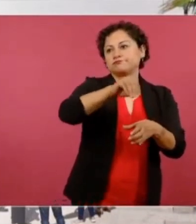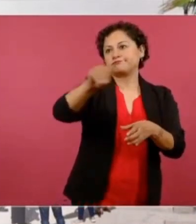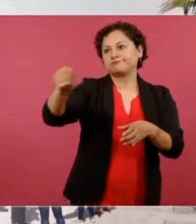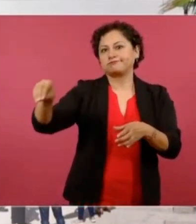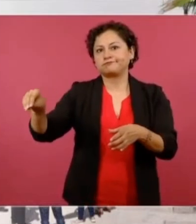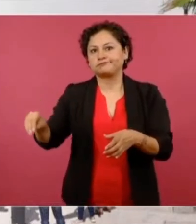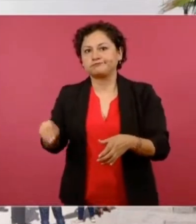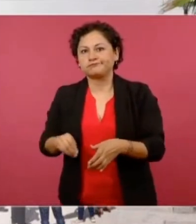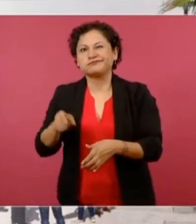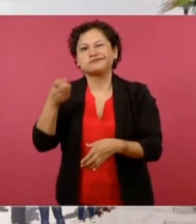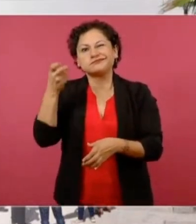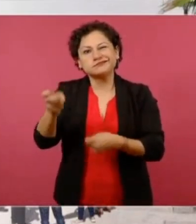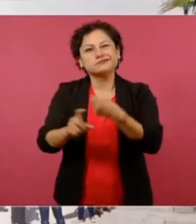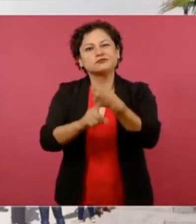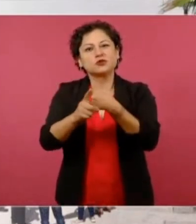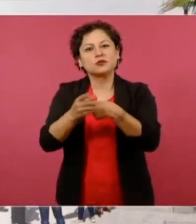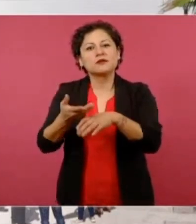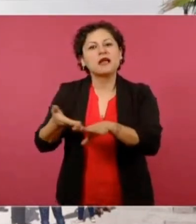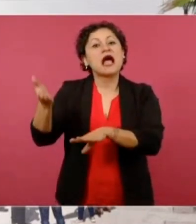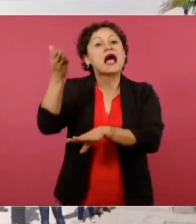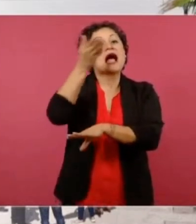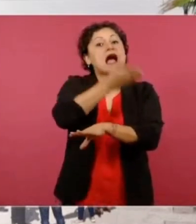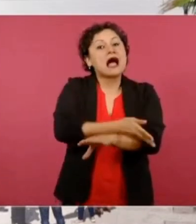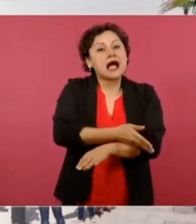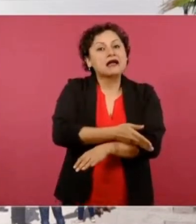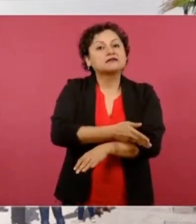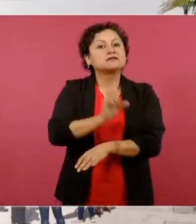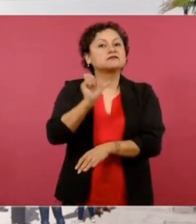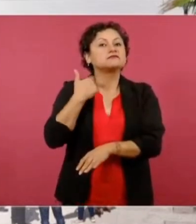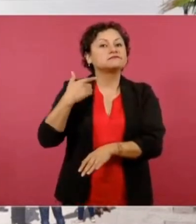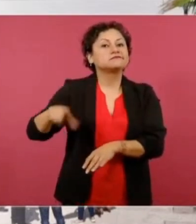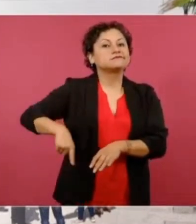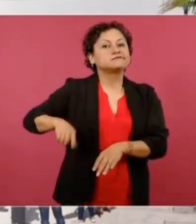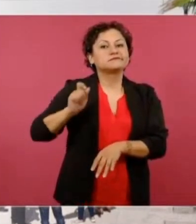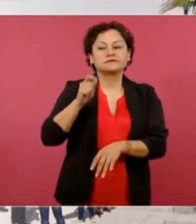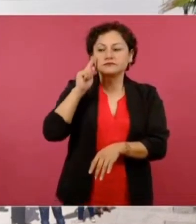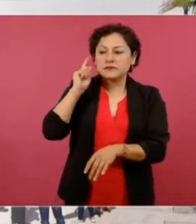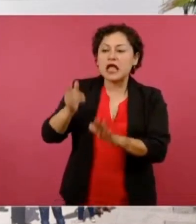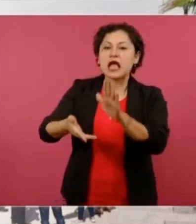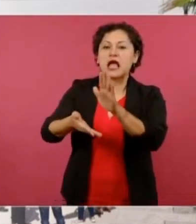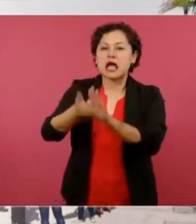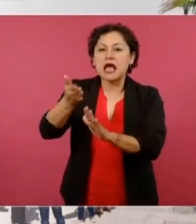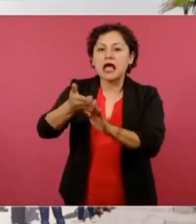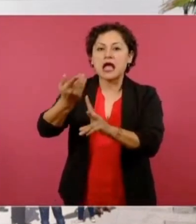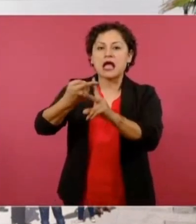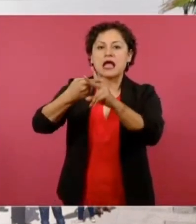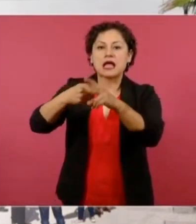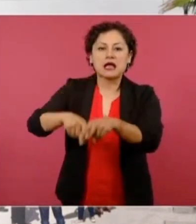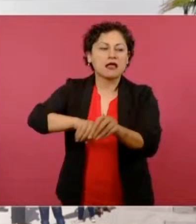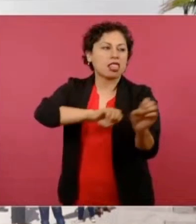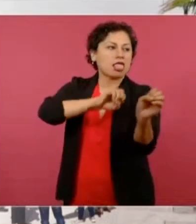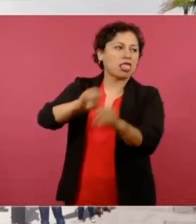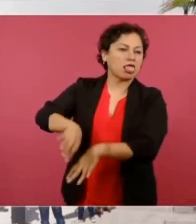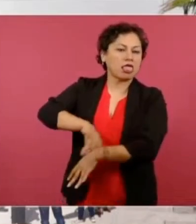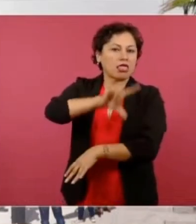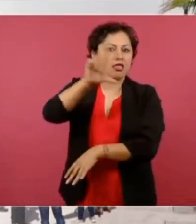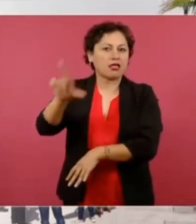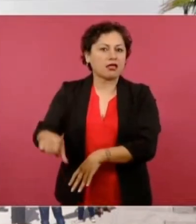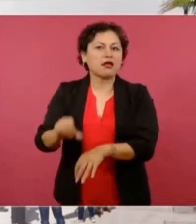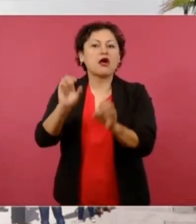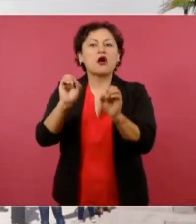básico-comunitarios de pocas camas que después se abandonaban a su suerte o no se equipaban con suficiencia o no tenían